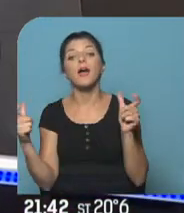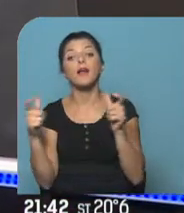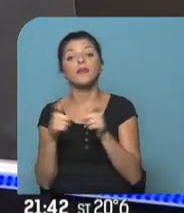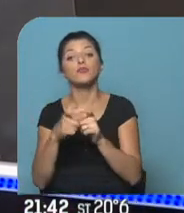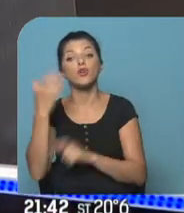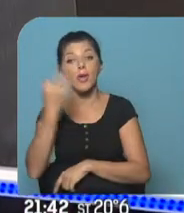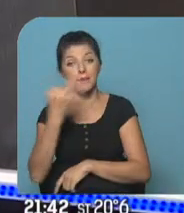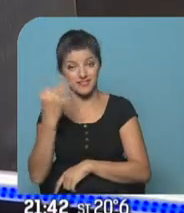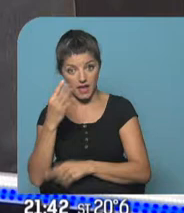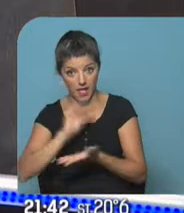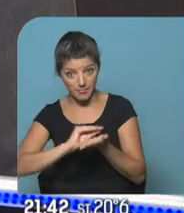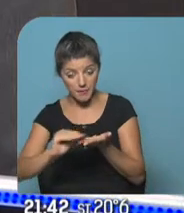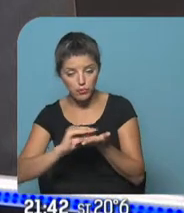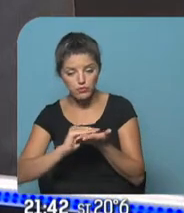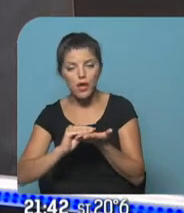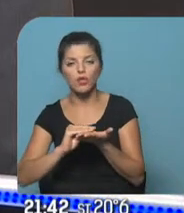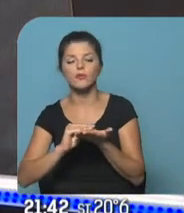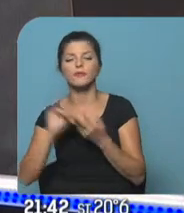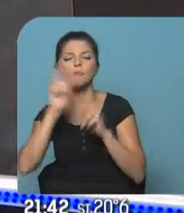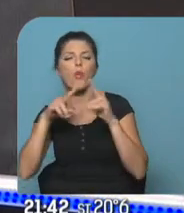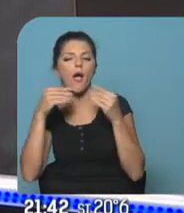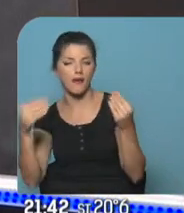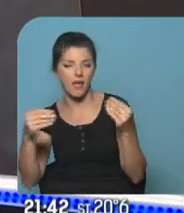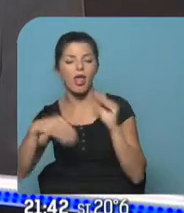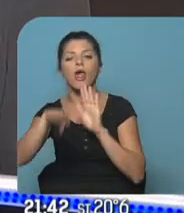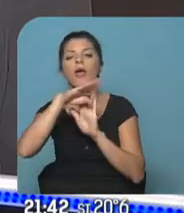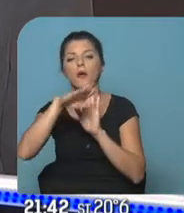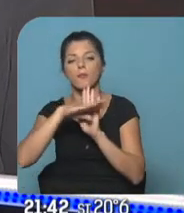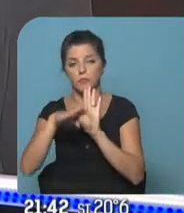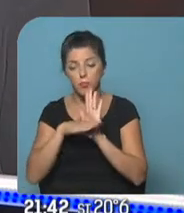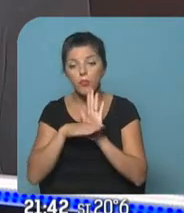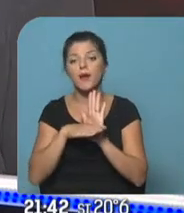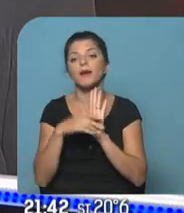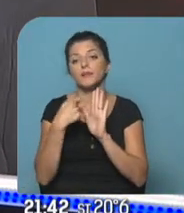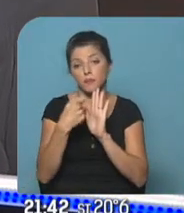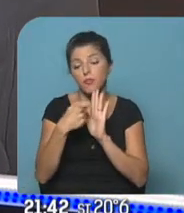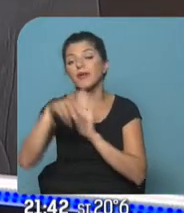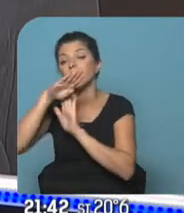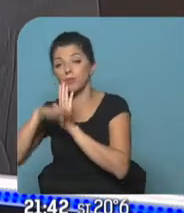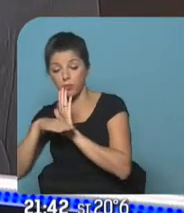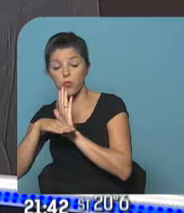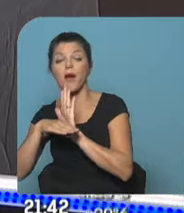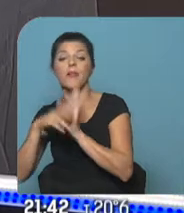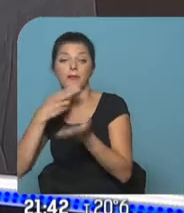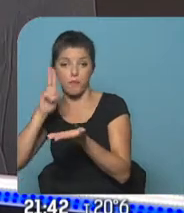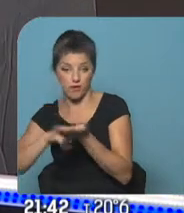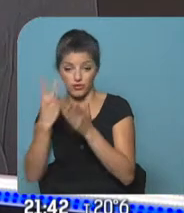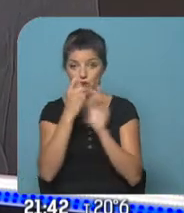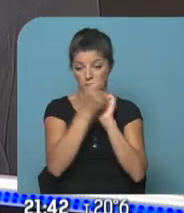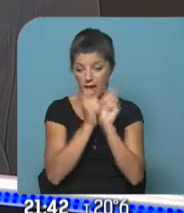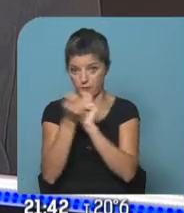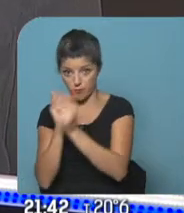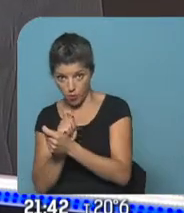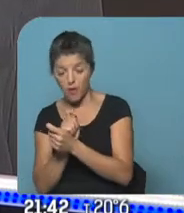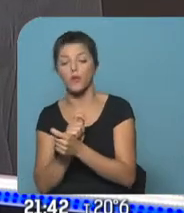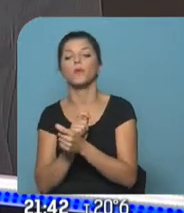Cámara de Diputados para tratar de avanzar y aprobar la reforma tributaria y la reforma jubilatoria, el presupuesto y los acuerdos fiscales